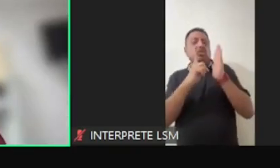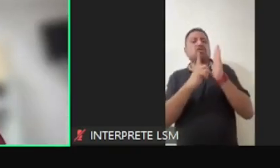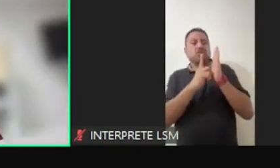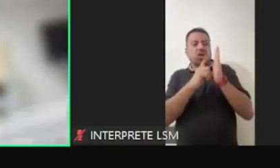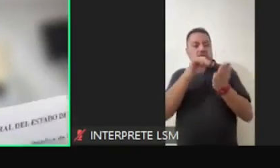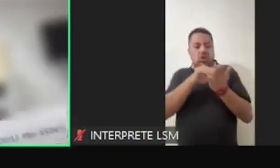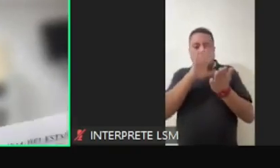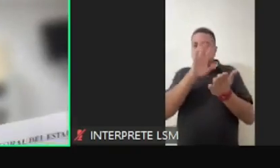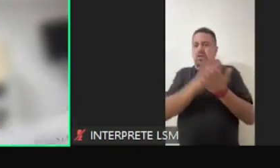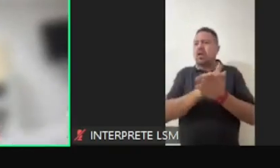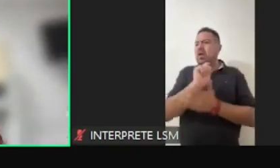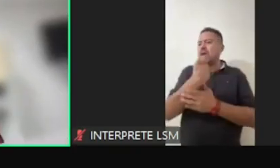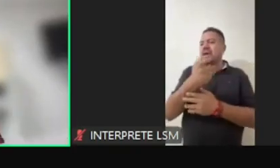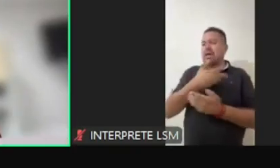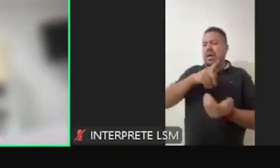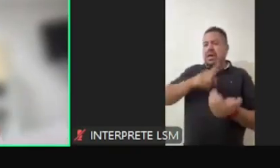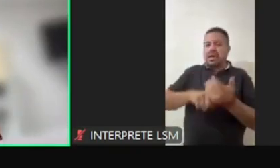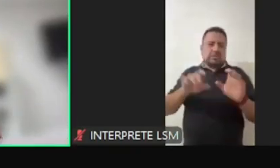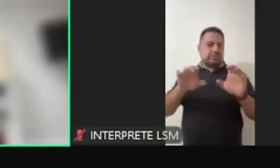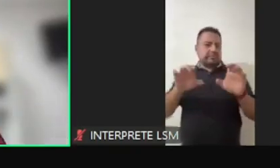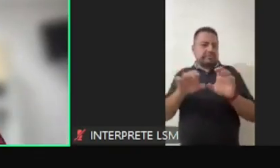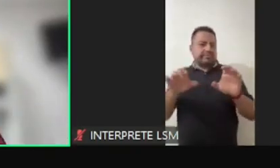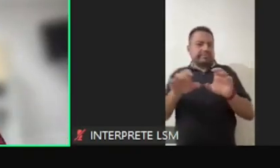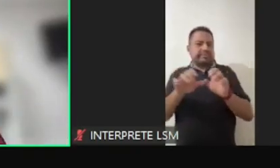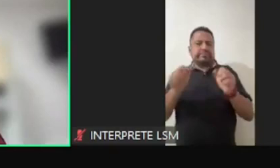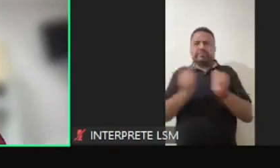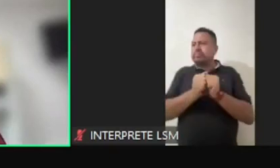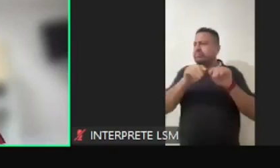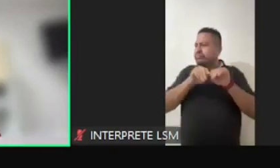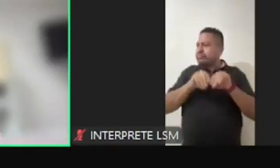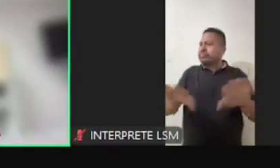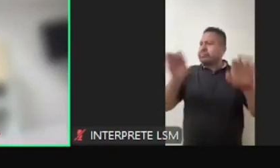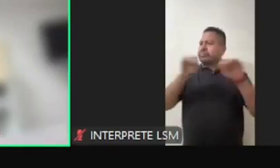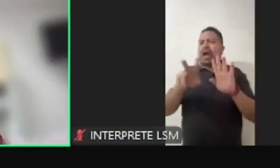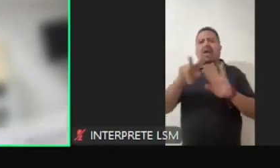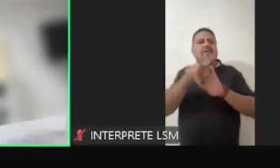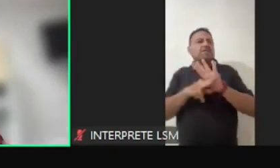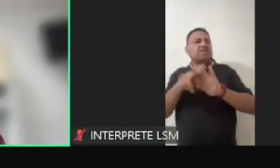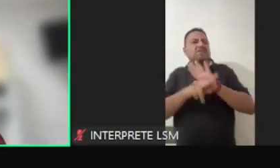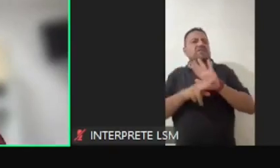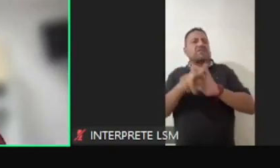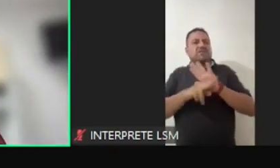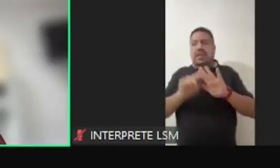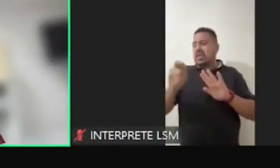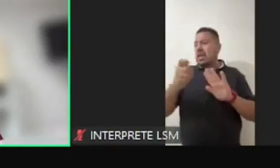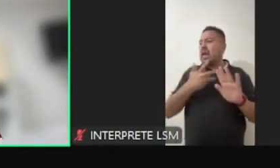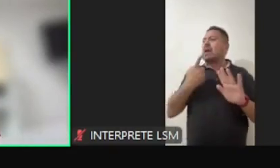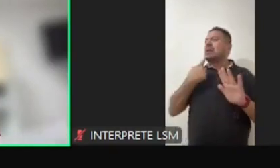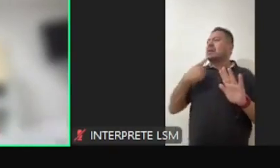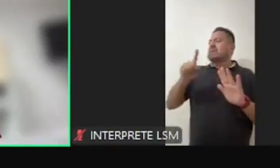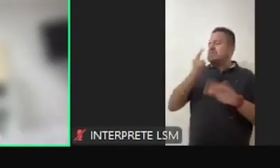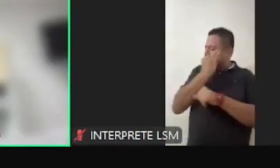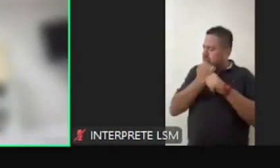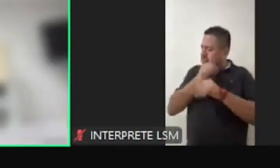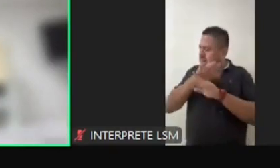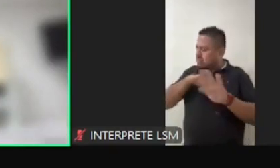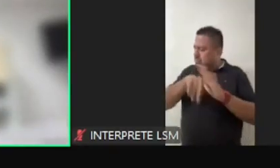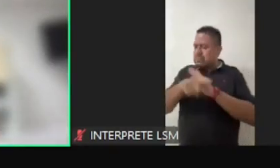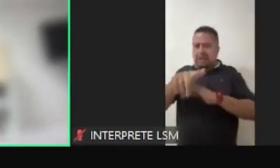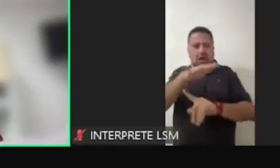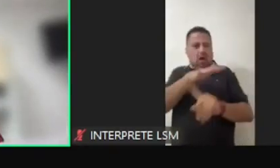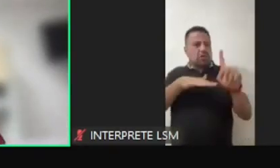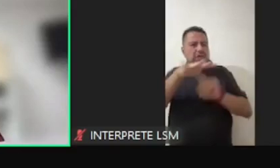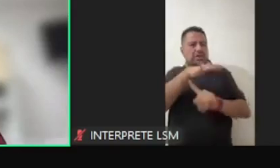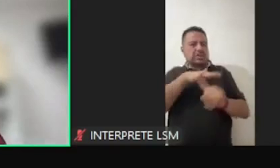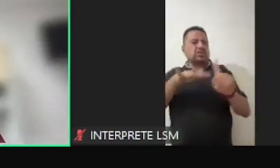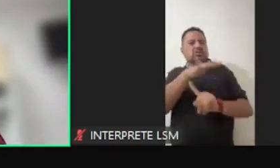se acreditado la existencia de las publicaciones que contienen los videos denunciados de cuyo análisis contextual e integral con